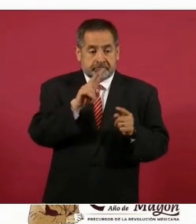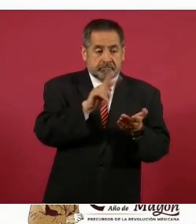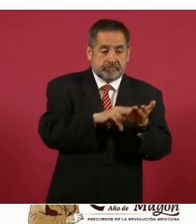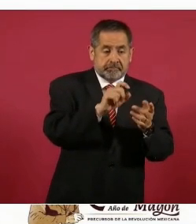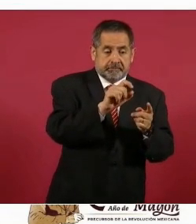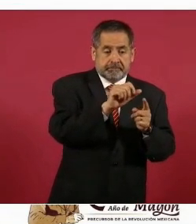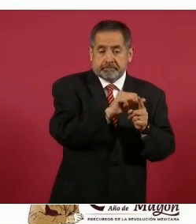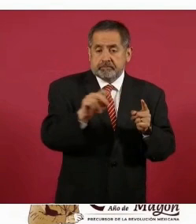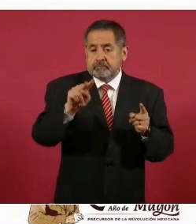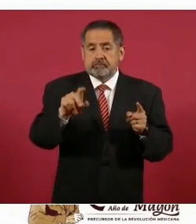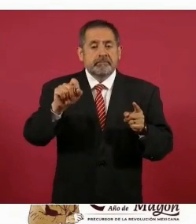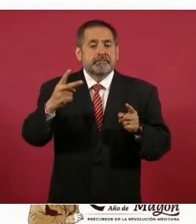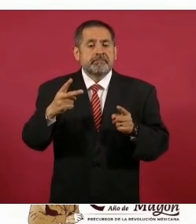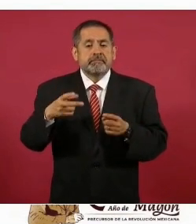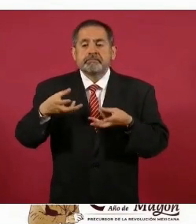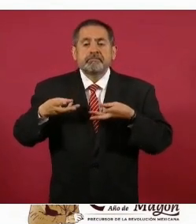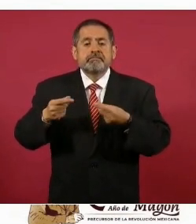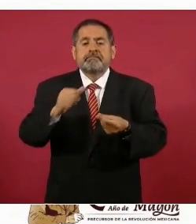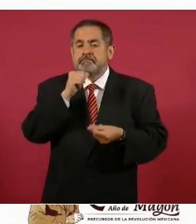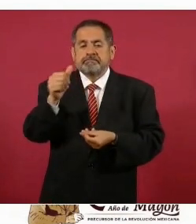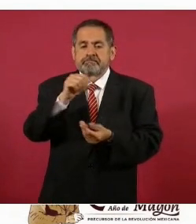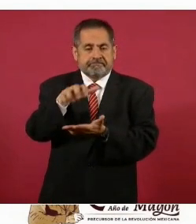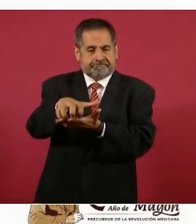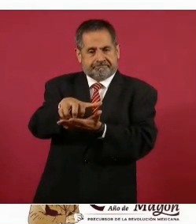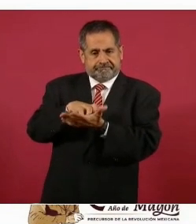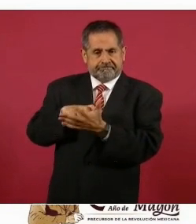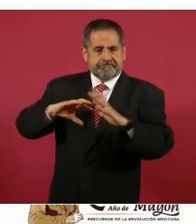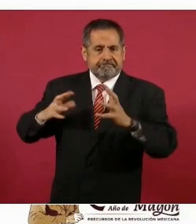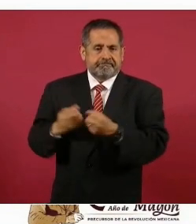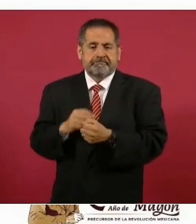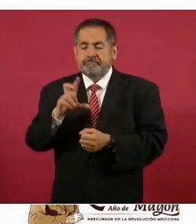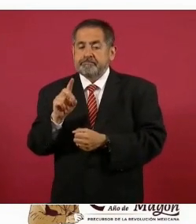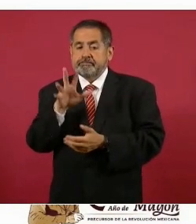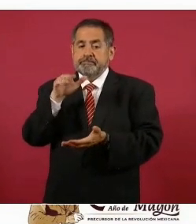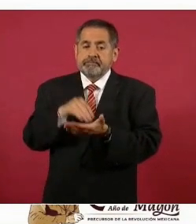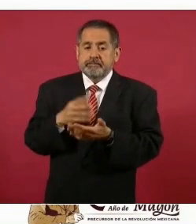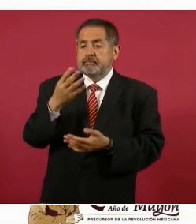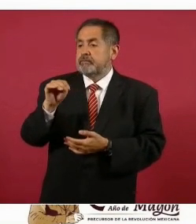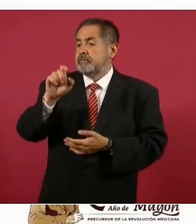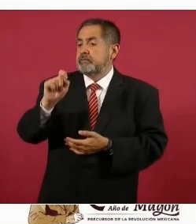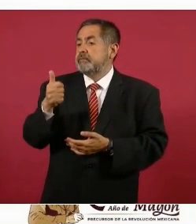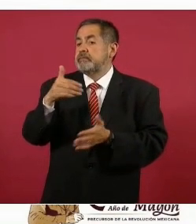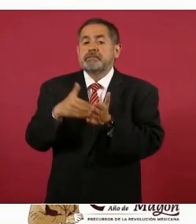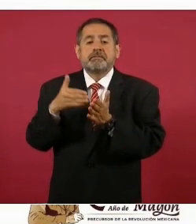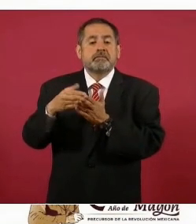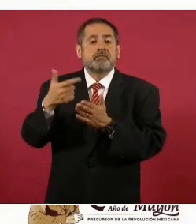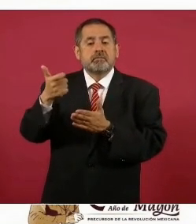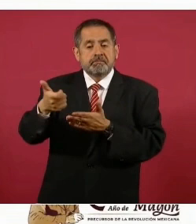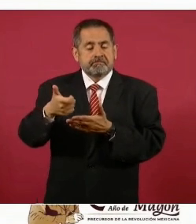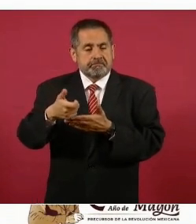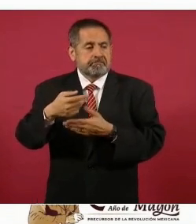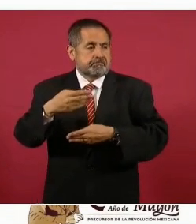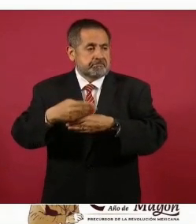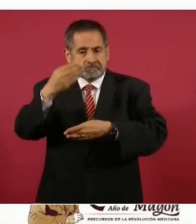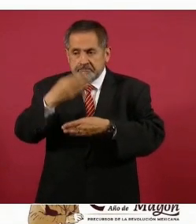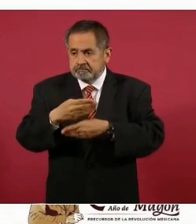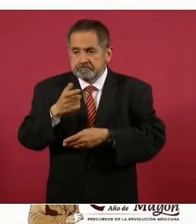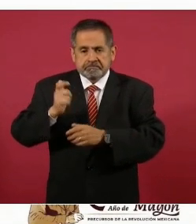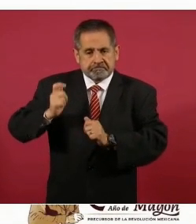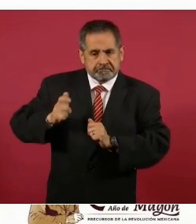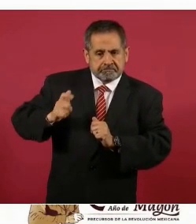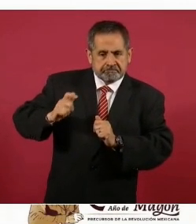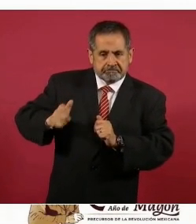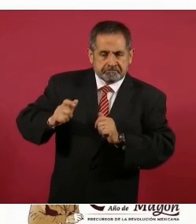al 2022 se han ahorrado 35,926 millones de pesos con motivo de esta